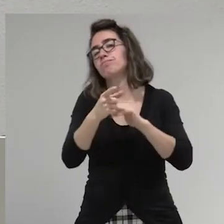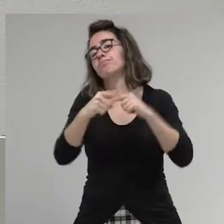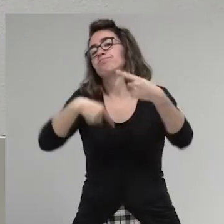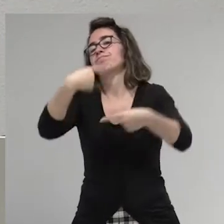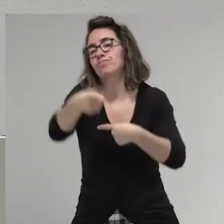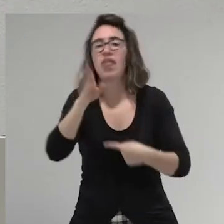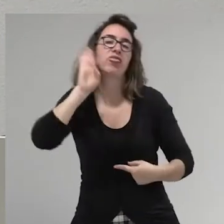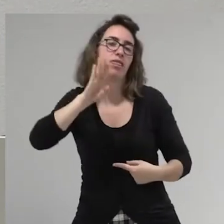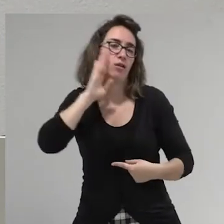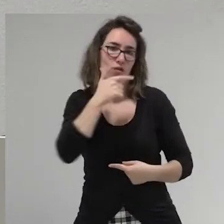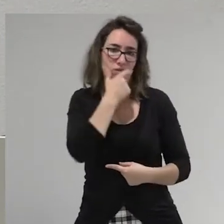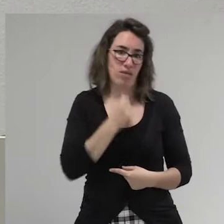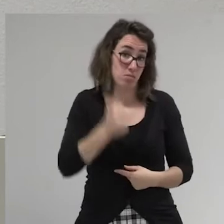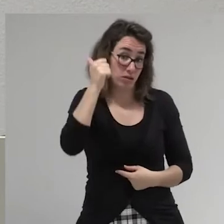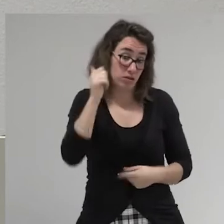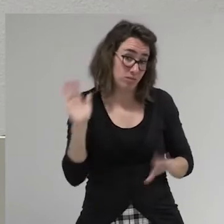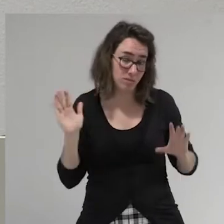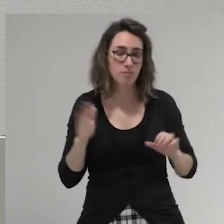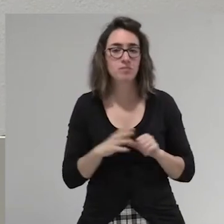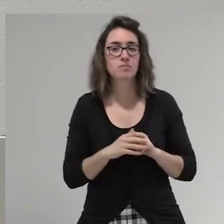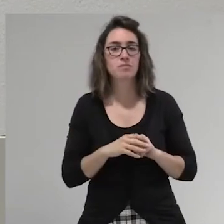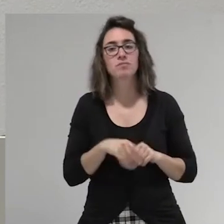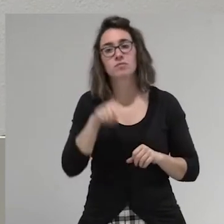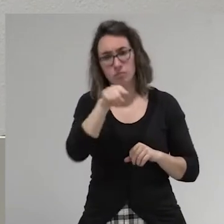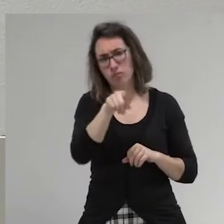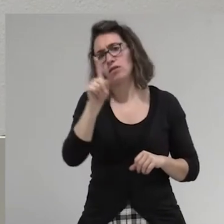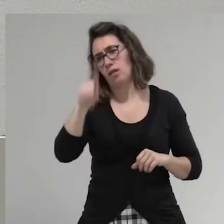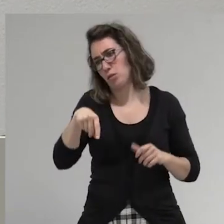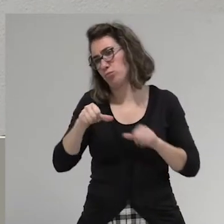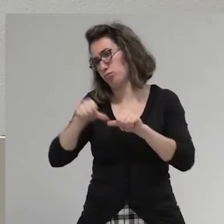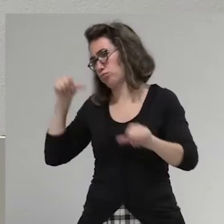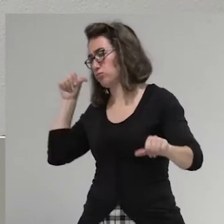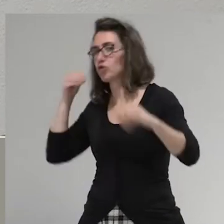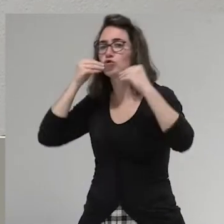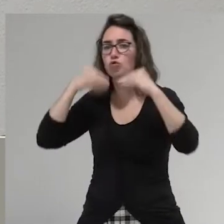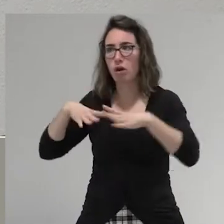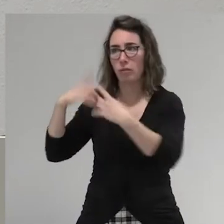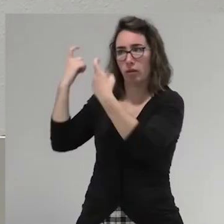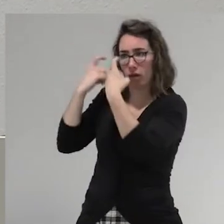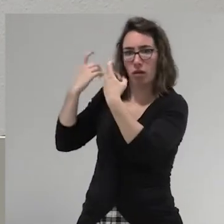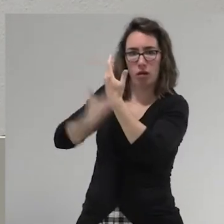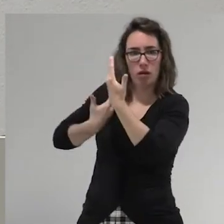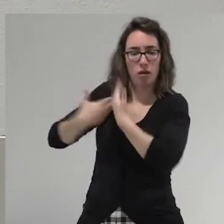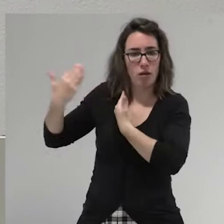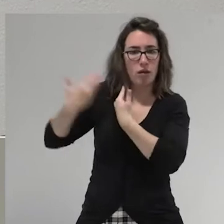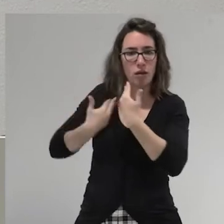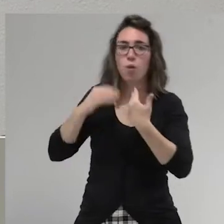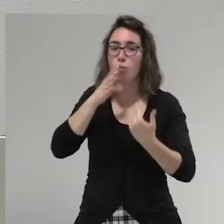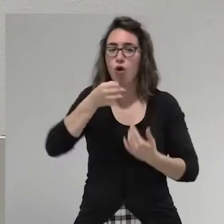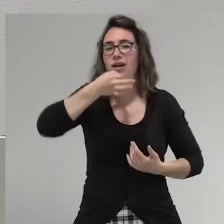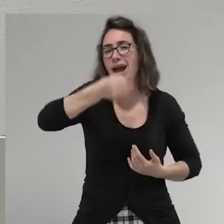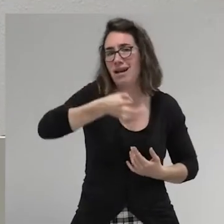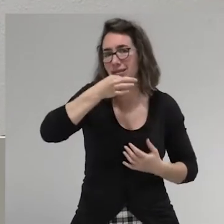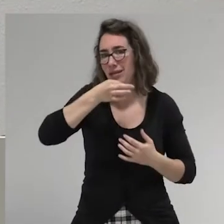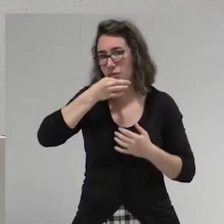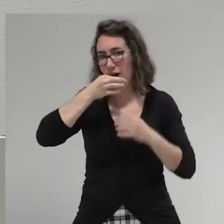delito. Y esto también ha sido históricamente construido a través de las narrativas coloniales que hemos visto,